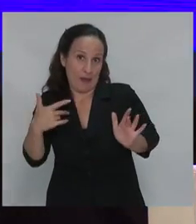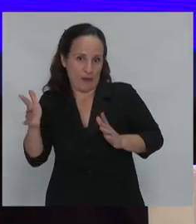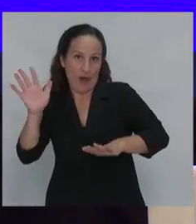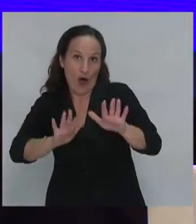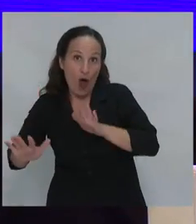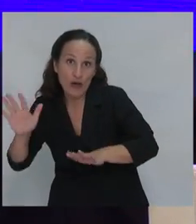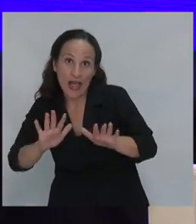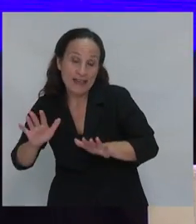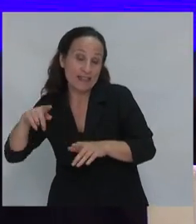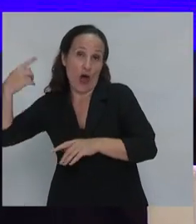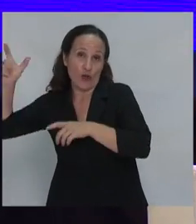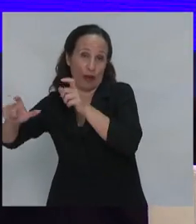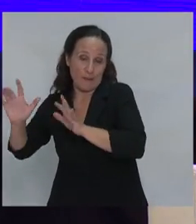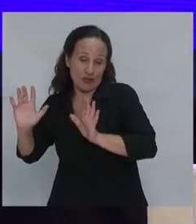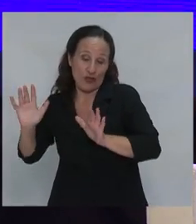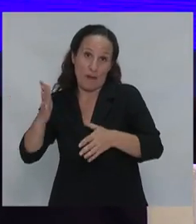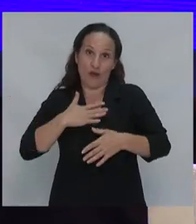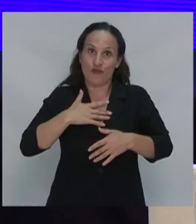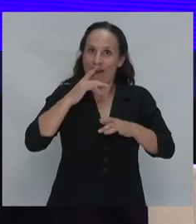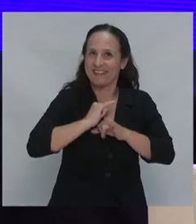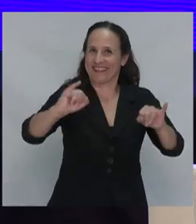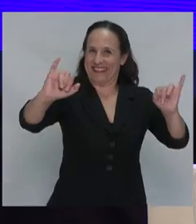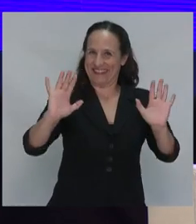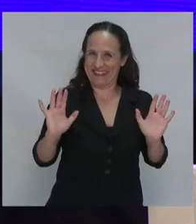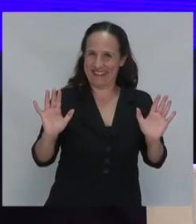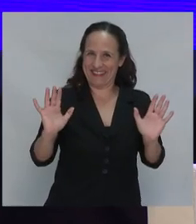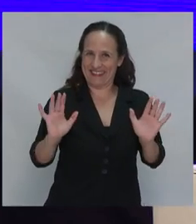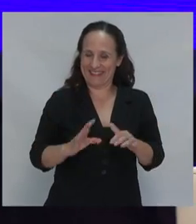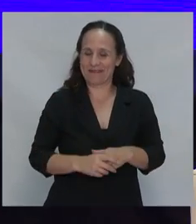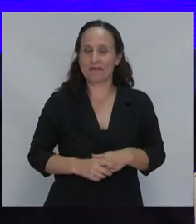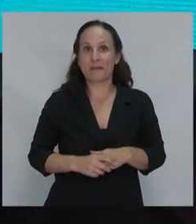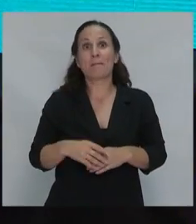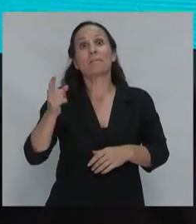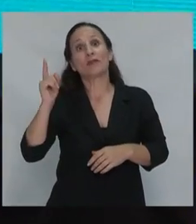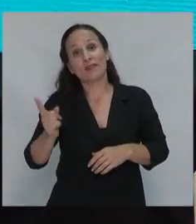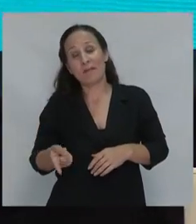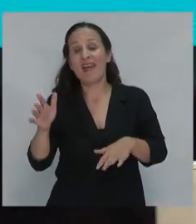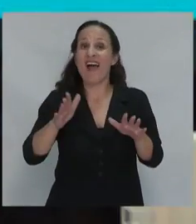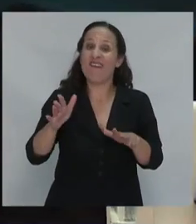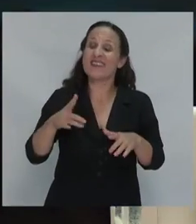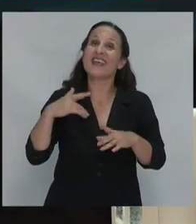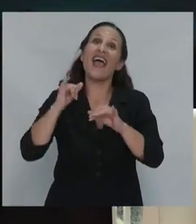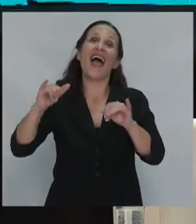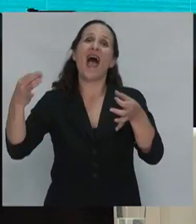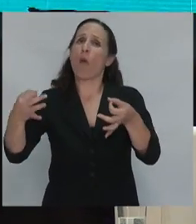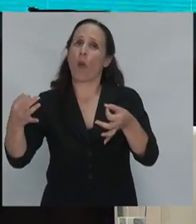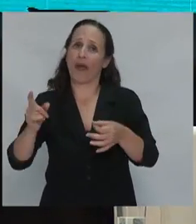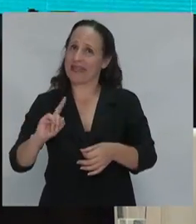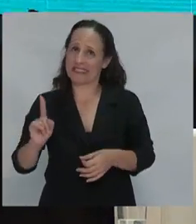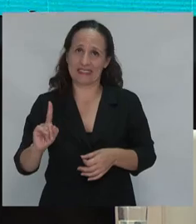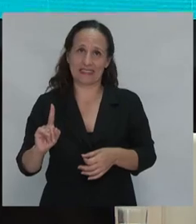organiza y las hace realidad son otros pero también me toca dar algunas noticias que no son tan buenas